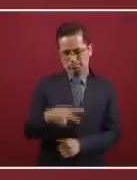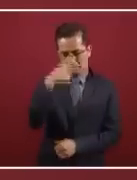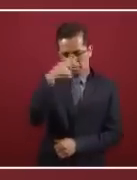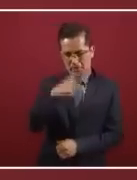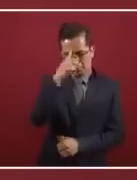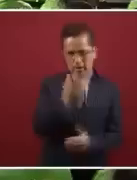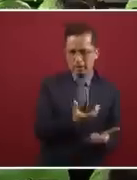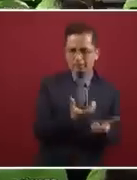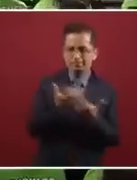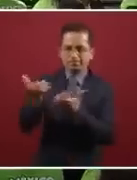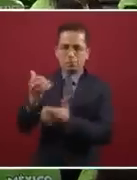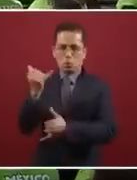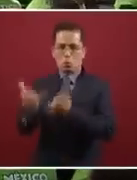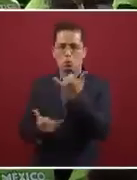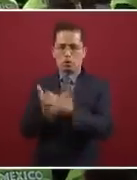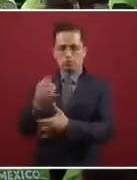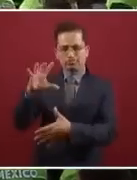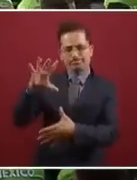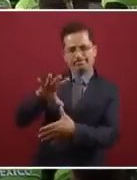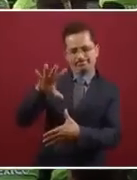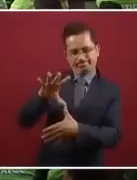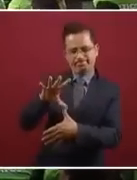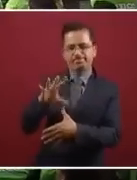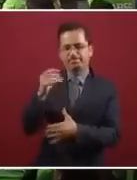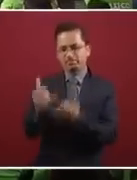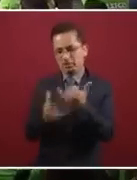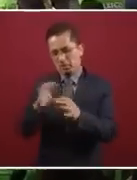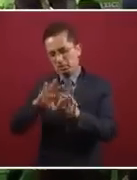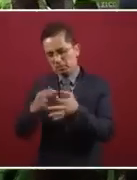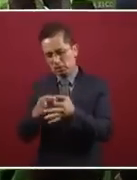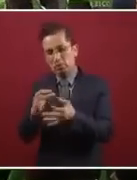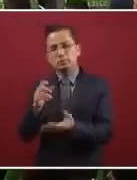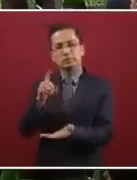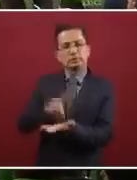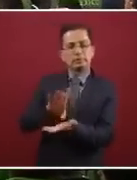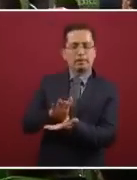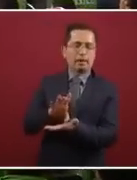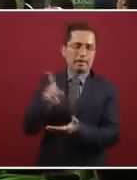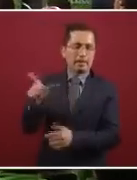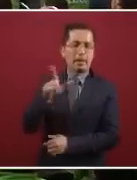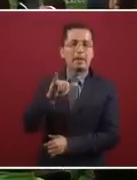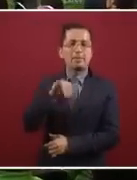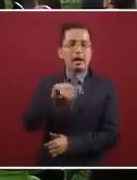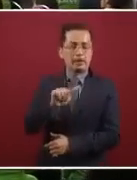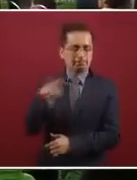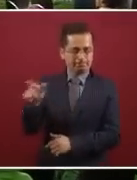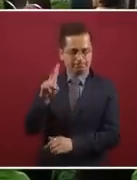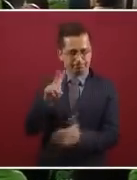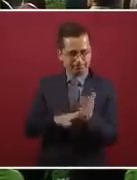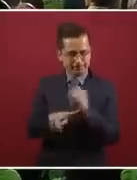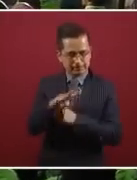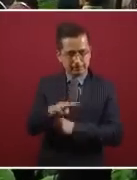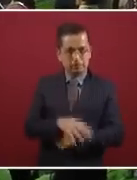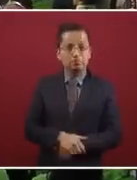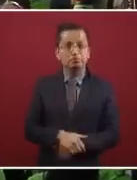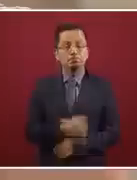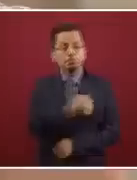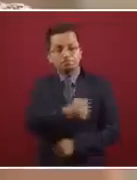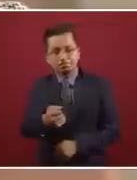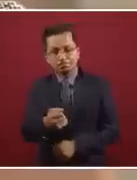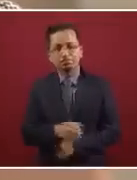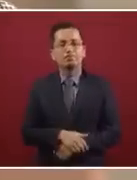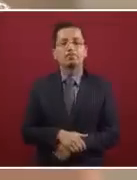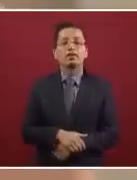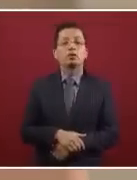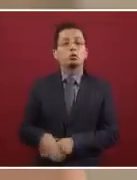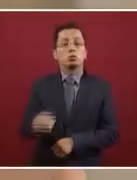Lima, en los Parapanamericanos de Lima 2019. Y solamente agradecerles por todo el esfuerzo que hicieron, por